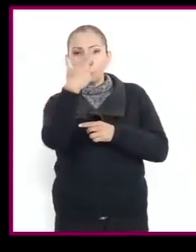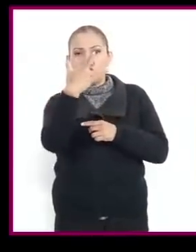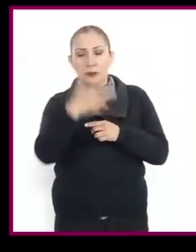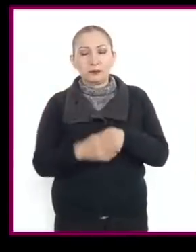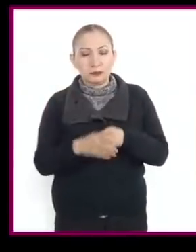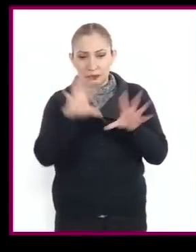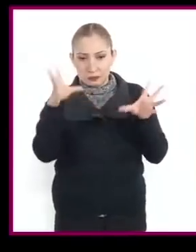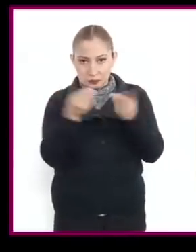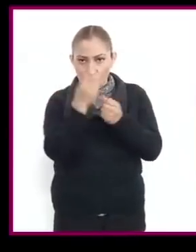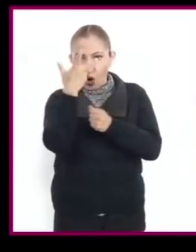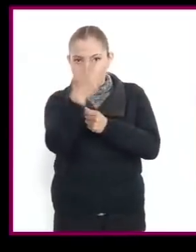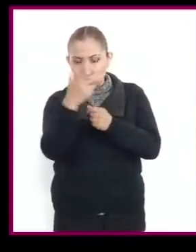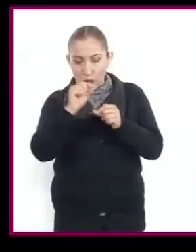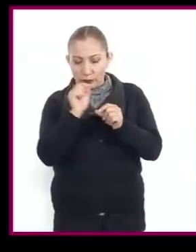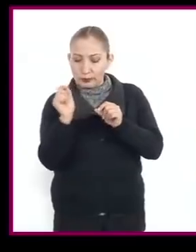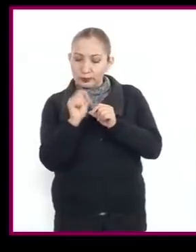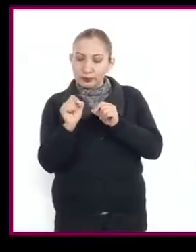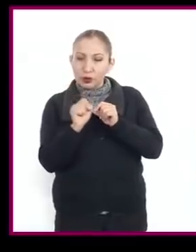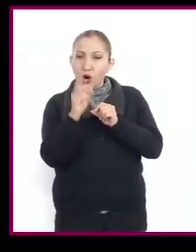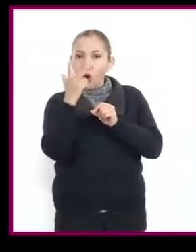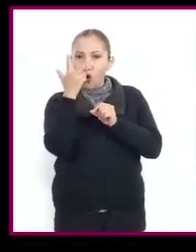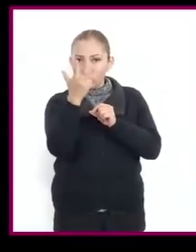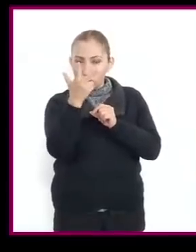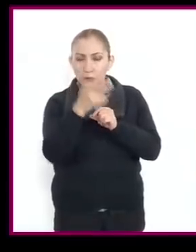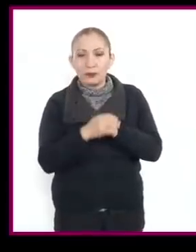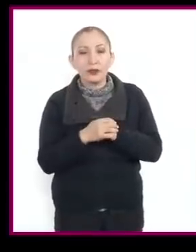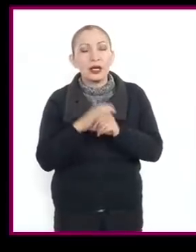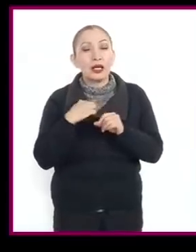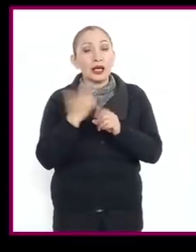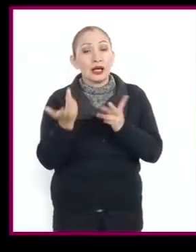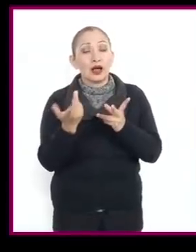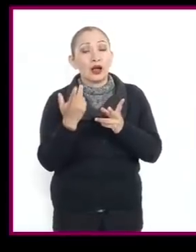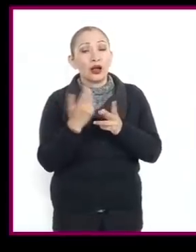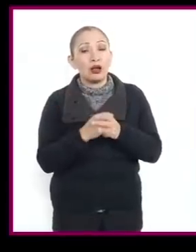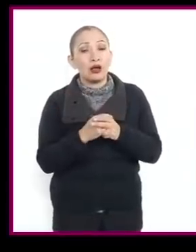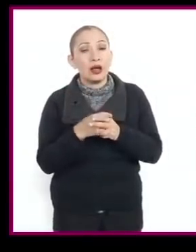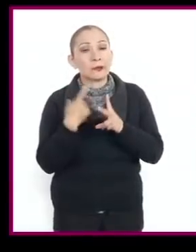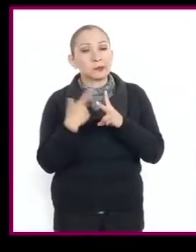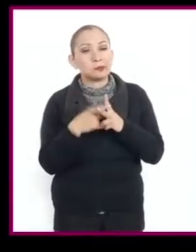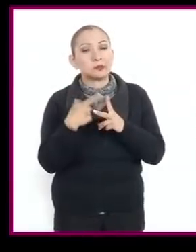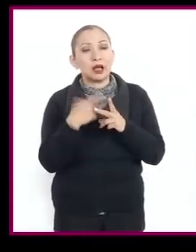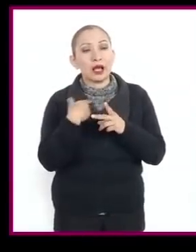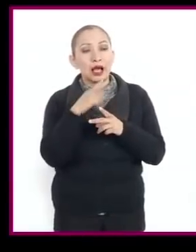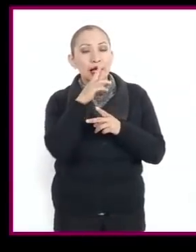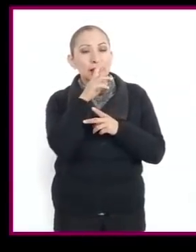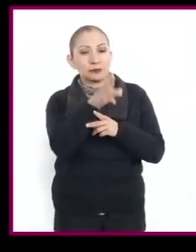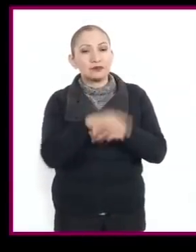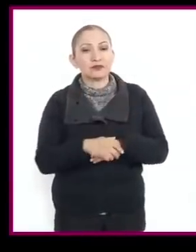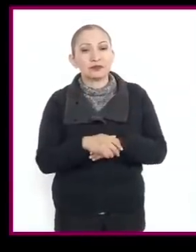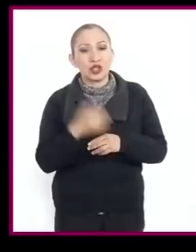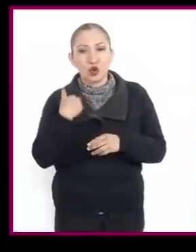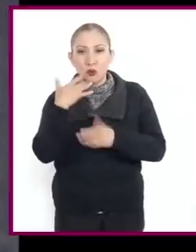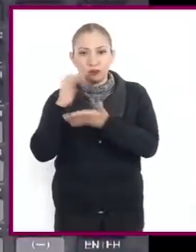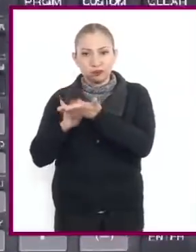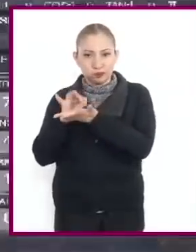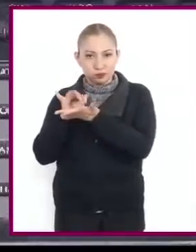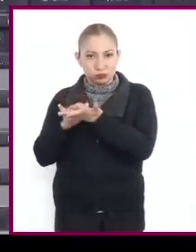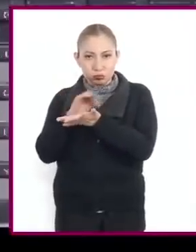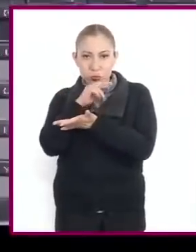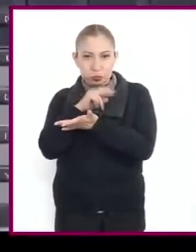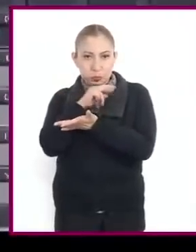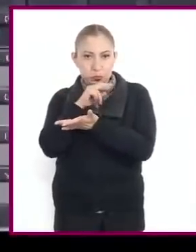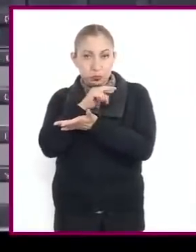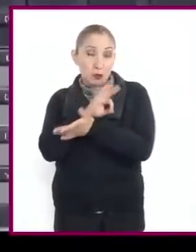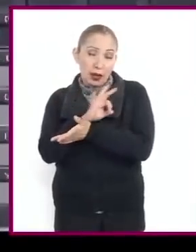8 números de estos. Así que tenemos que dividir por 8 y calcularemos esta respuesta. Voy a usar la calculadora para